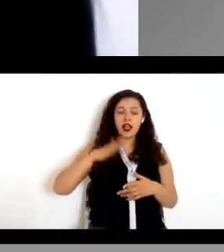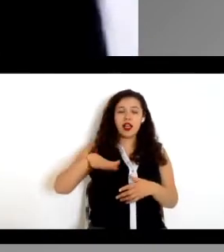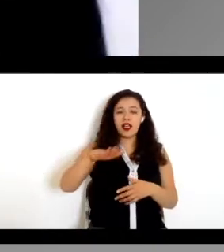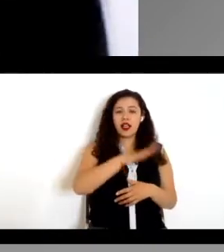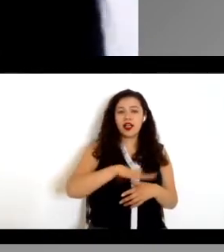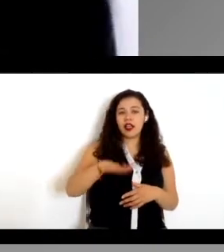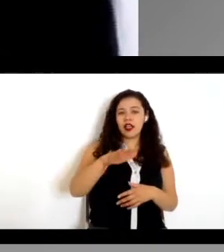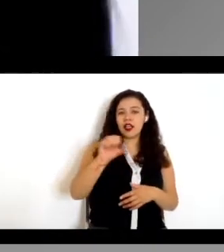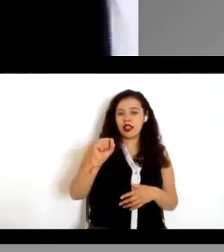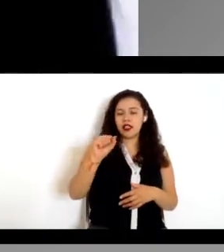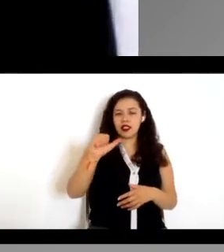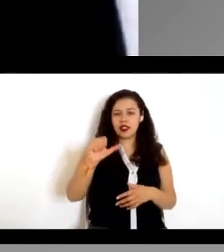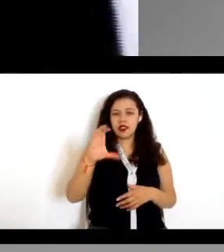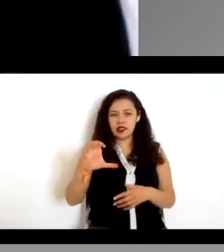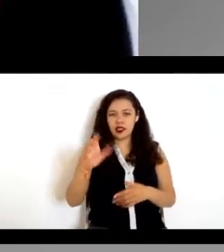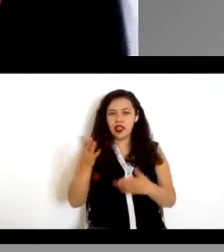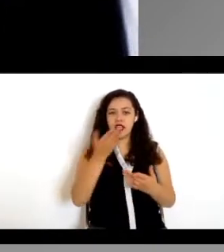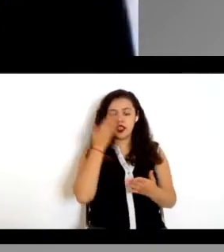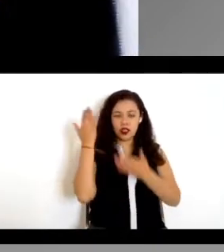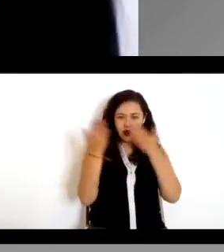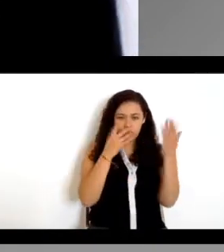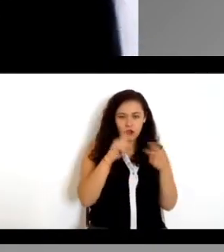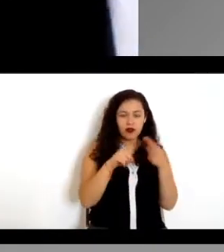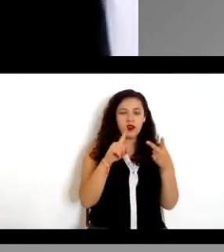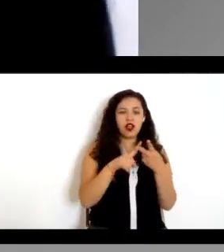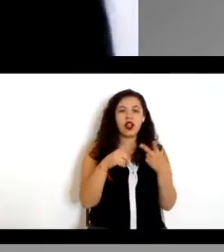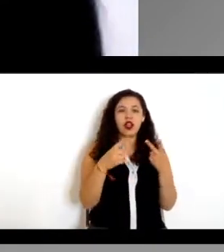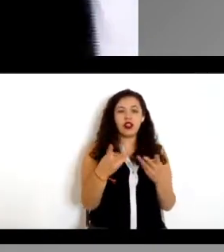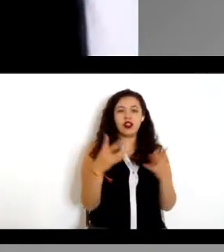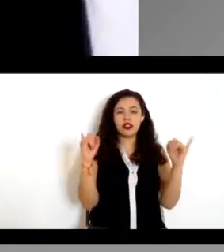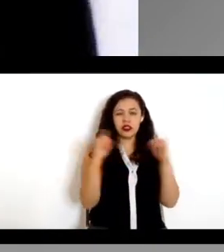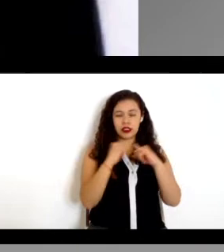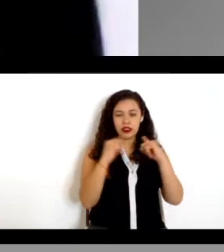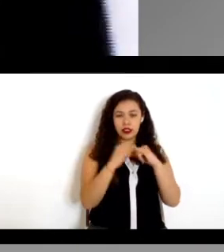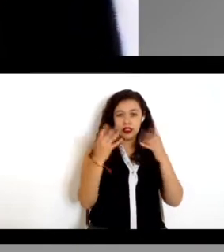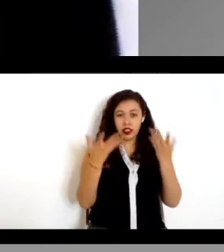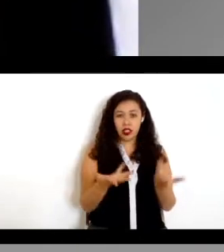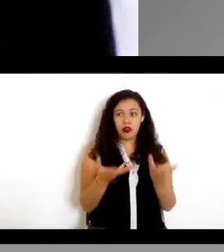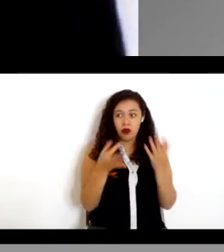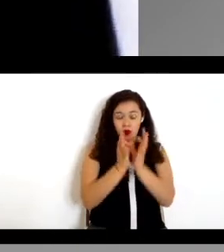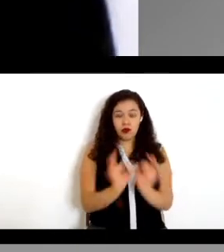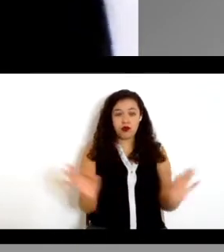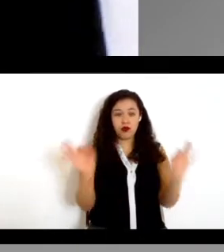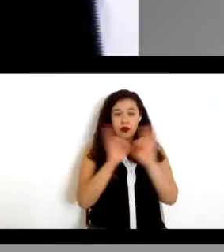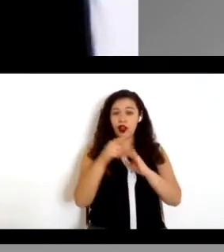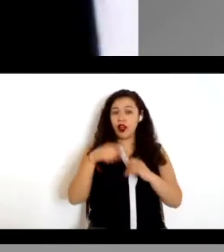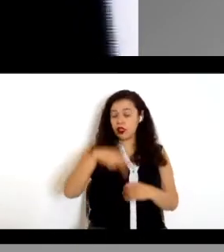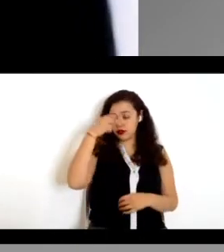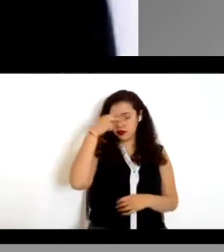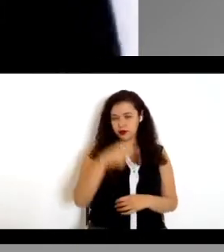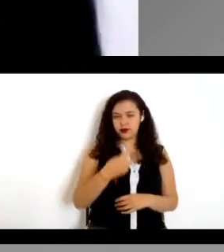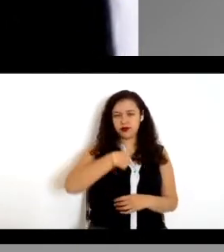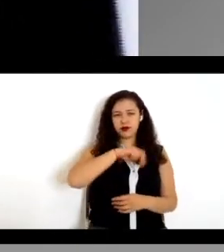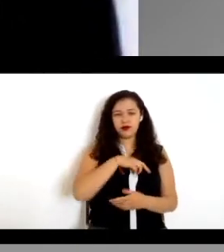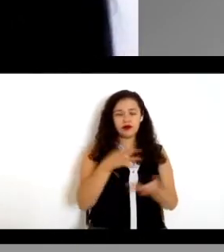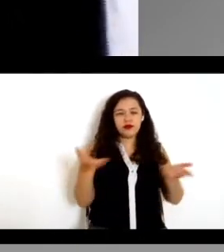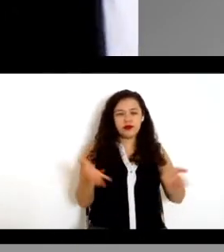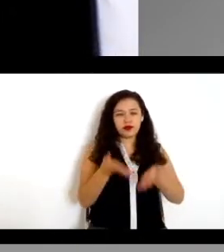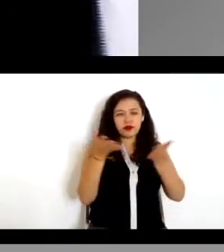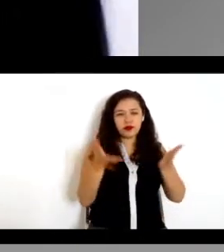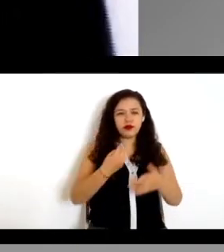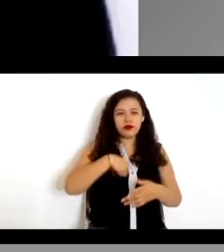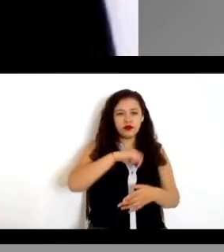academia, dos instituciones de gran renombre en nuestro país, cómo podemos favorecer desde lo que estamos